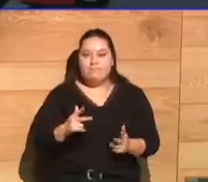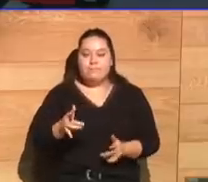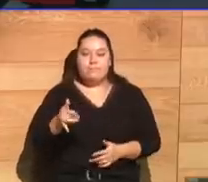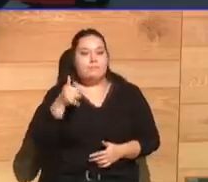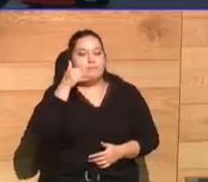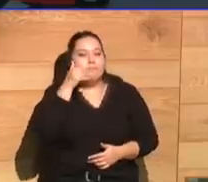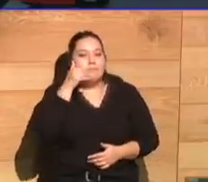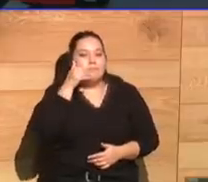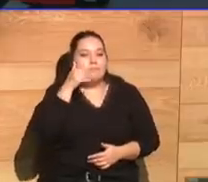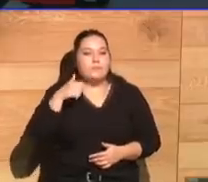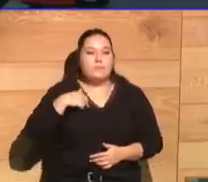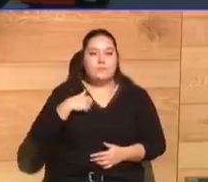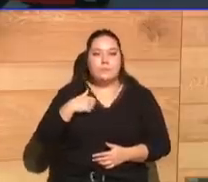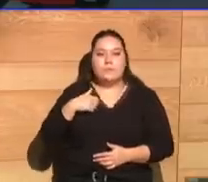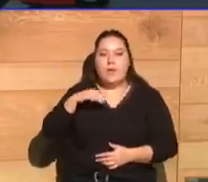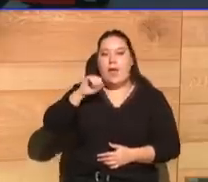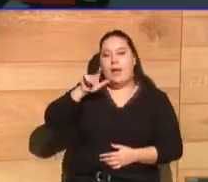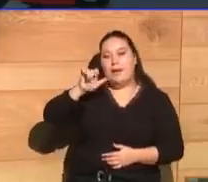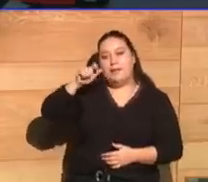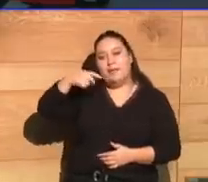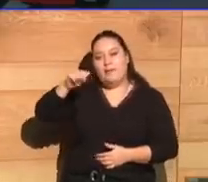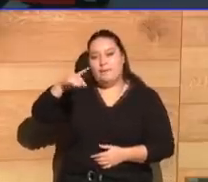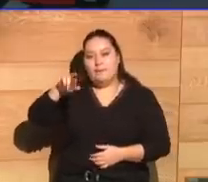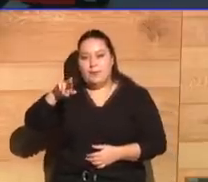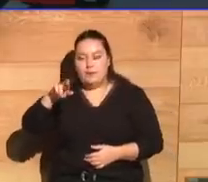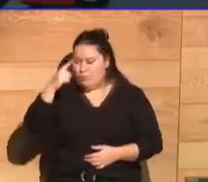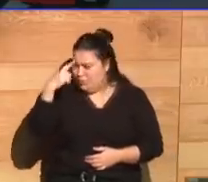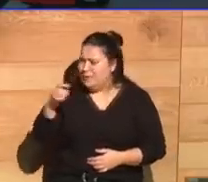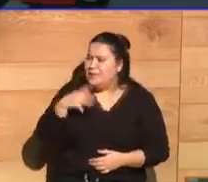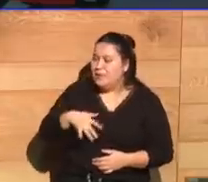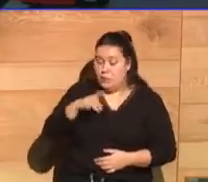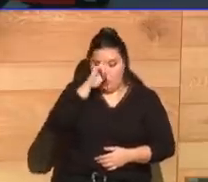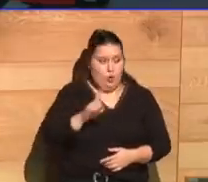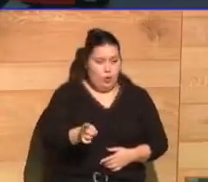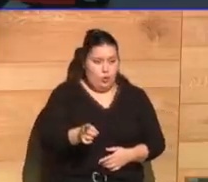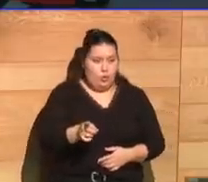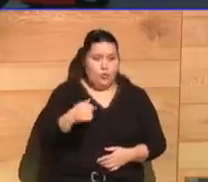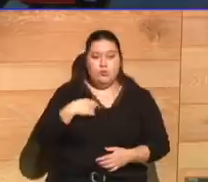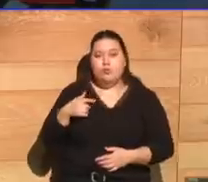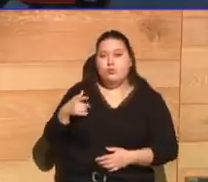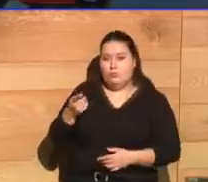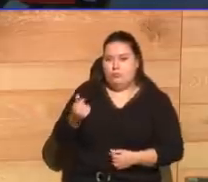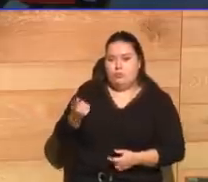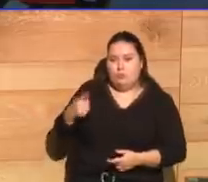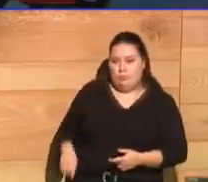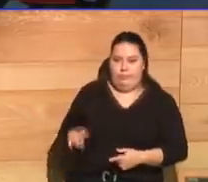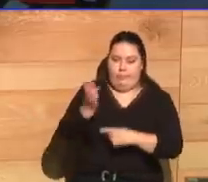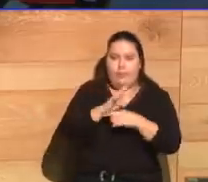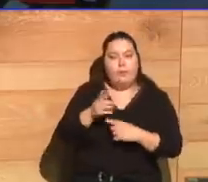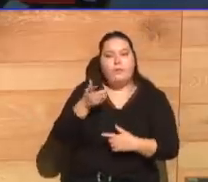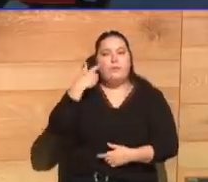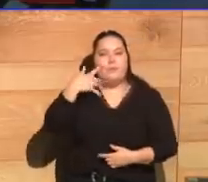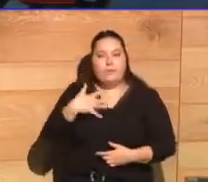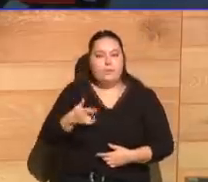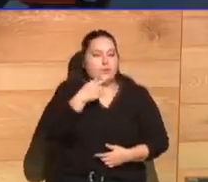dice, soy Alexander Salkin. Dice, ¿sabe usted quién soy? Dice, no sé quién es usted. Soy un productor muy famoso. ¿Cómo que no sabe quién soy? Dice, a ver, ¿qué